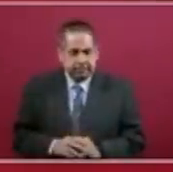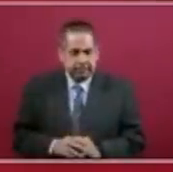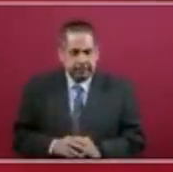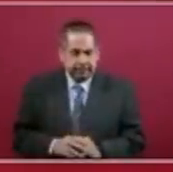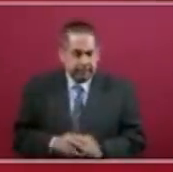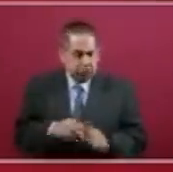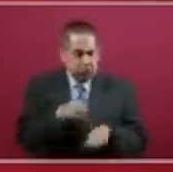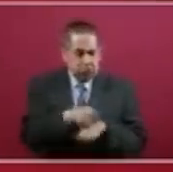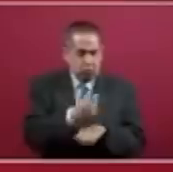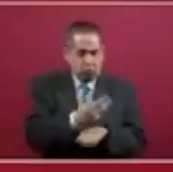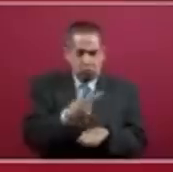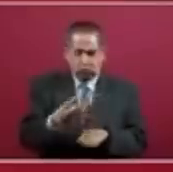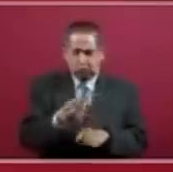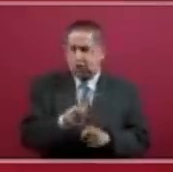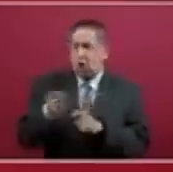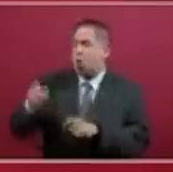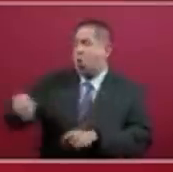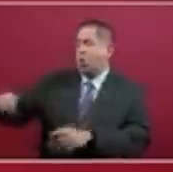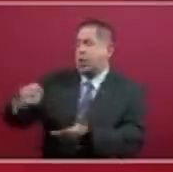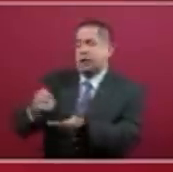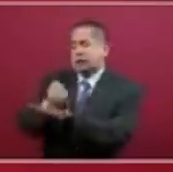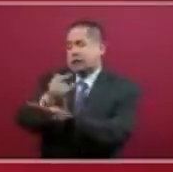Esa es la terna y ustedes decidan